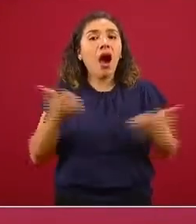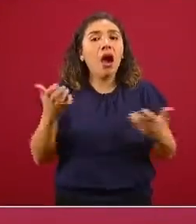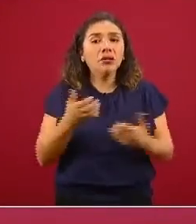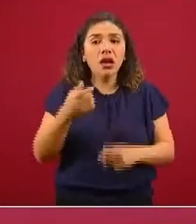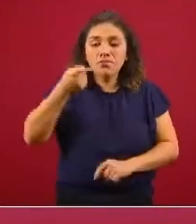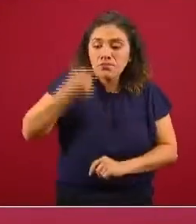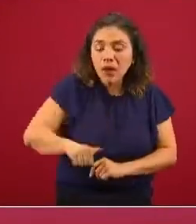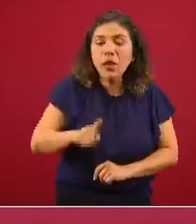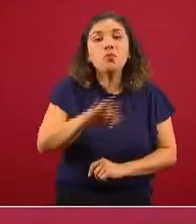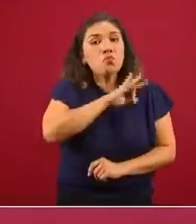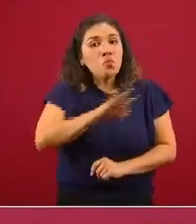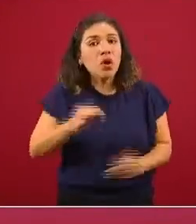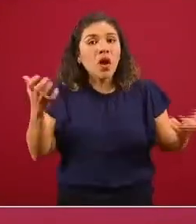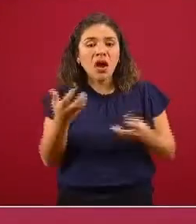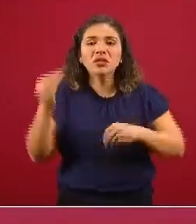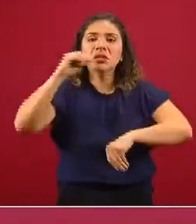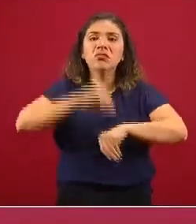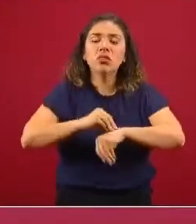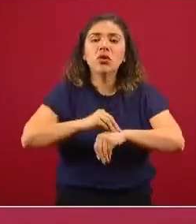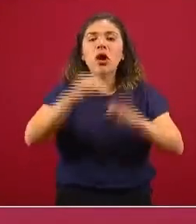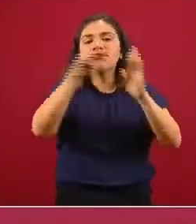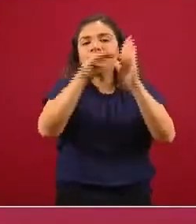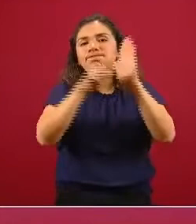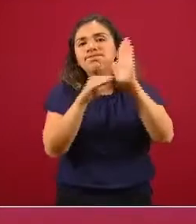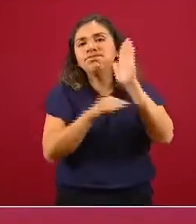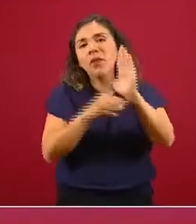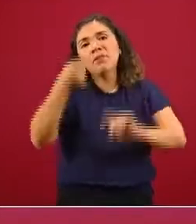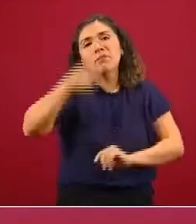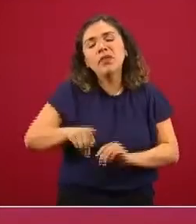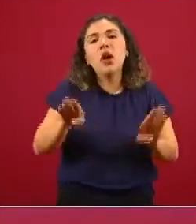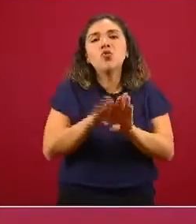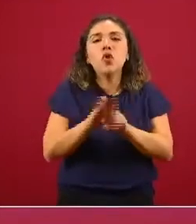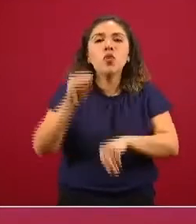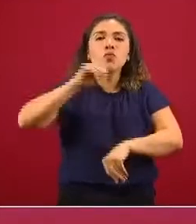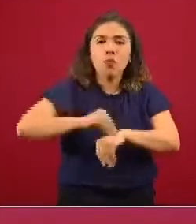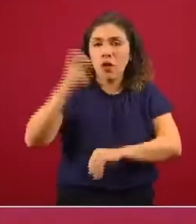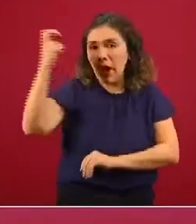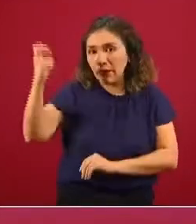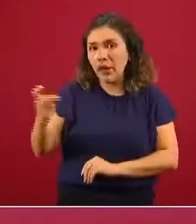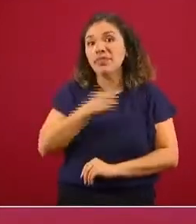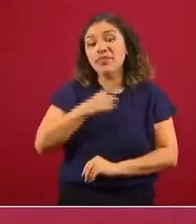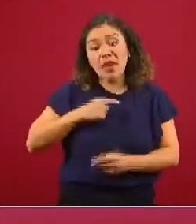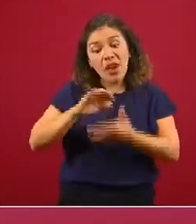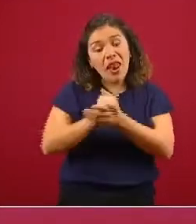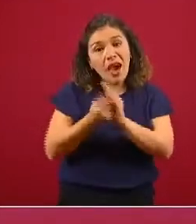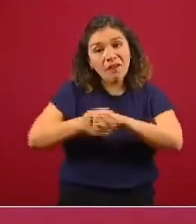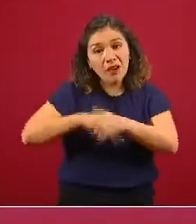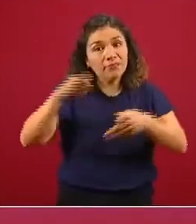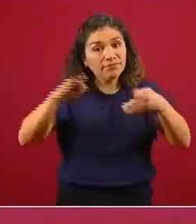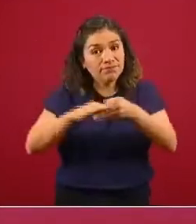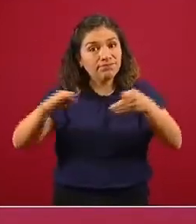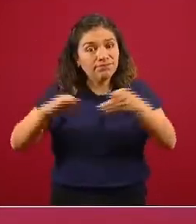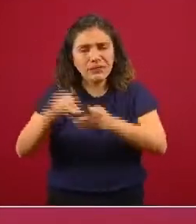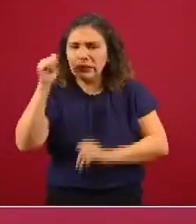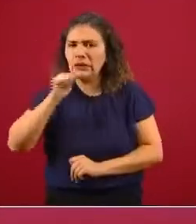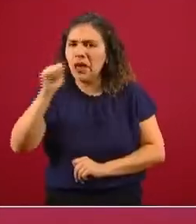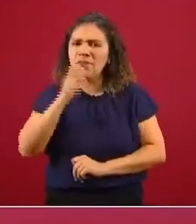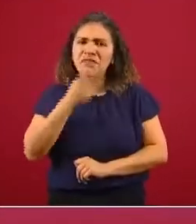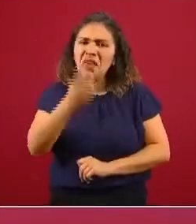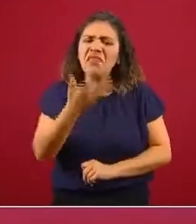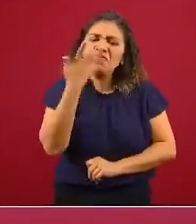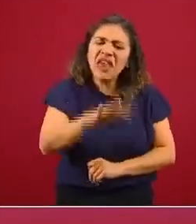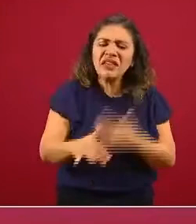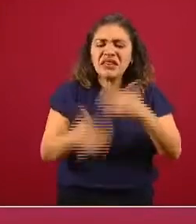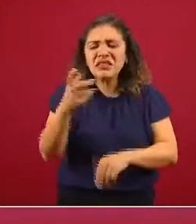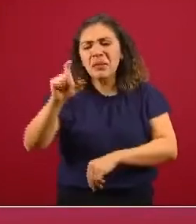son, la posibilidad de establecer indicaciones sobre estas cosas. Lavar las manos frecuentemente, lo hemos dicho, 10,